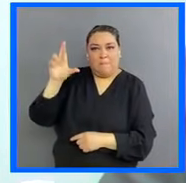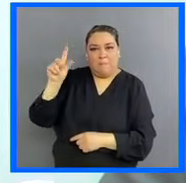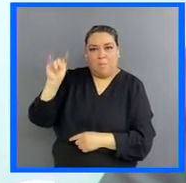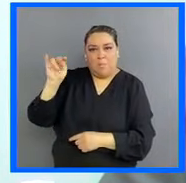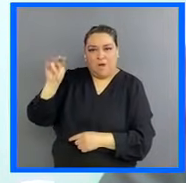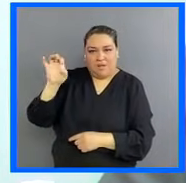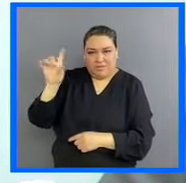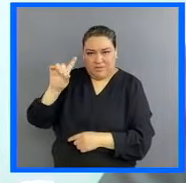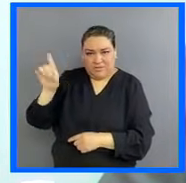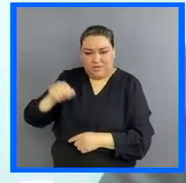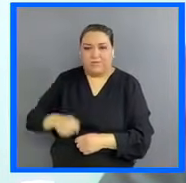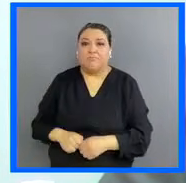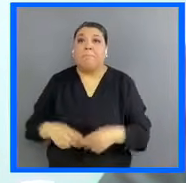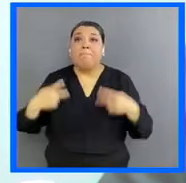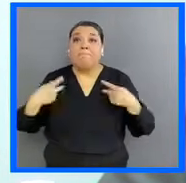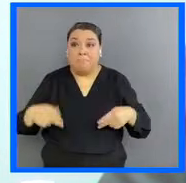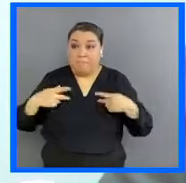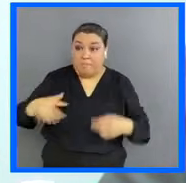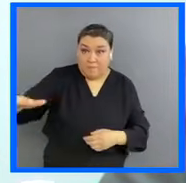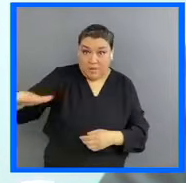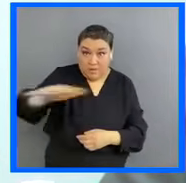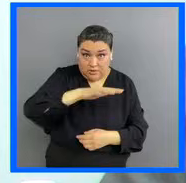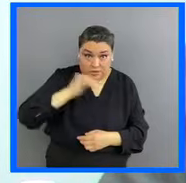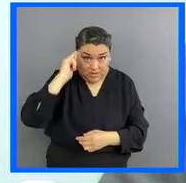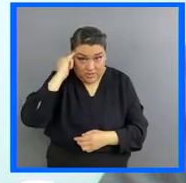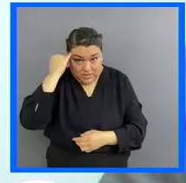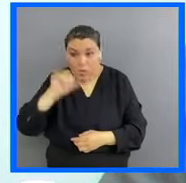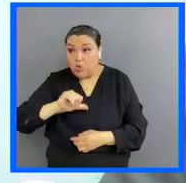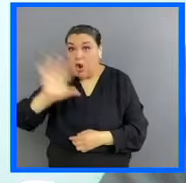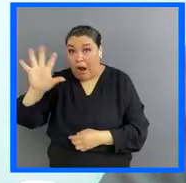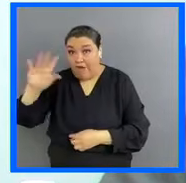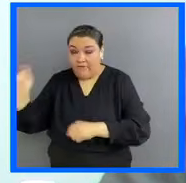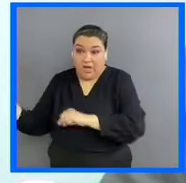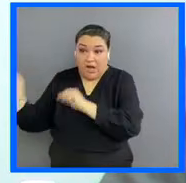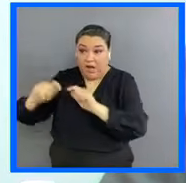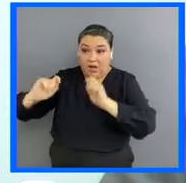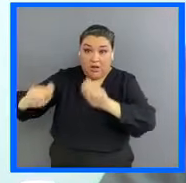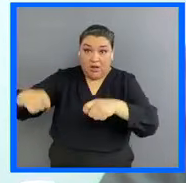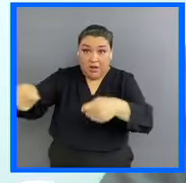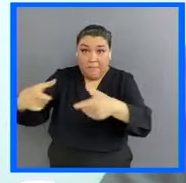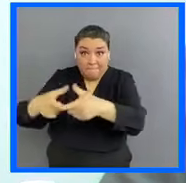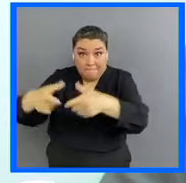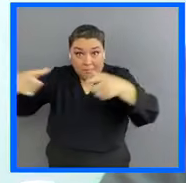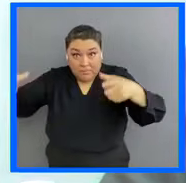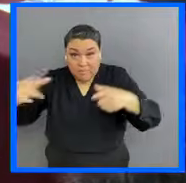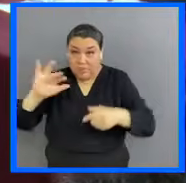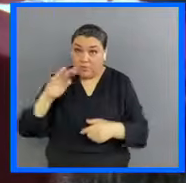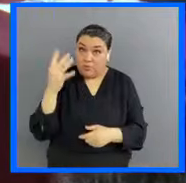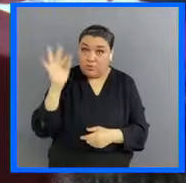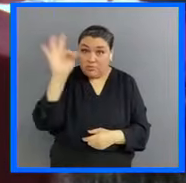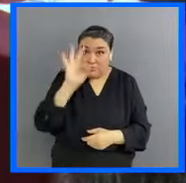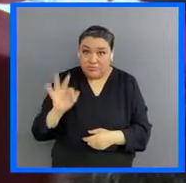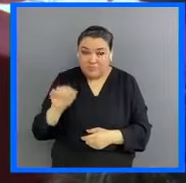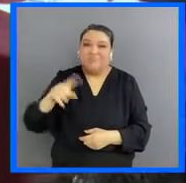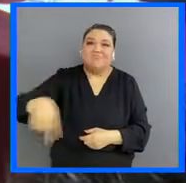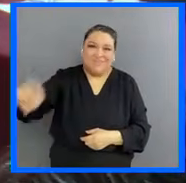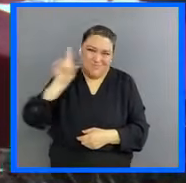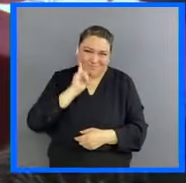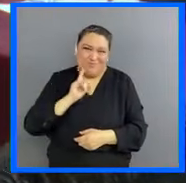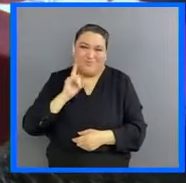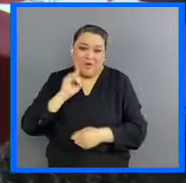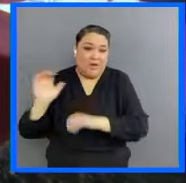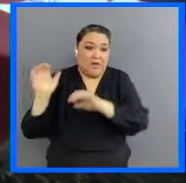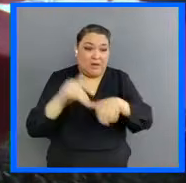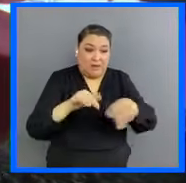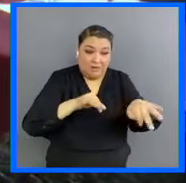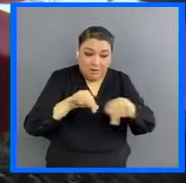o afromexicanas, en su mayoría son mujeres quienes enfrentan esa barrera de acceso al trabajo. Durante un Congreso Nacional